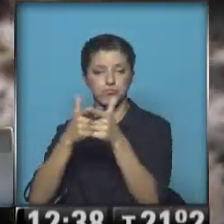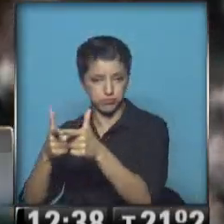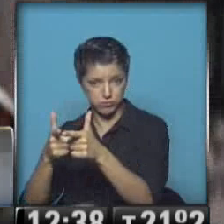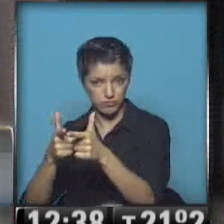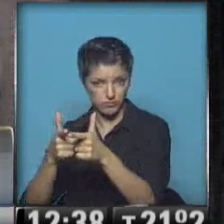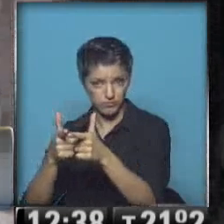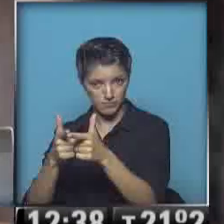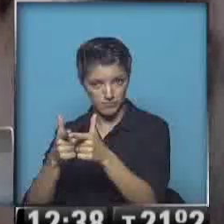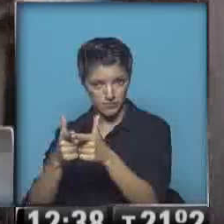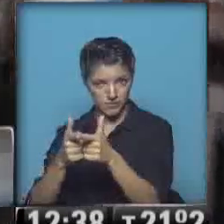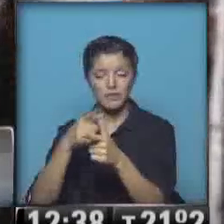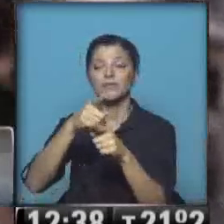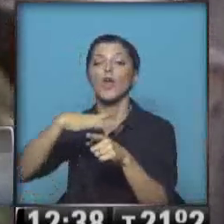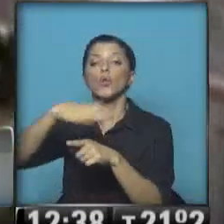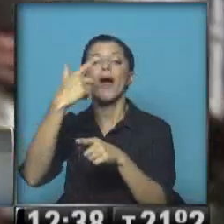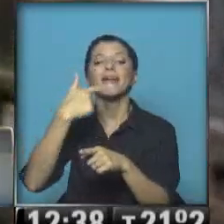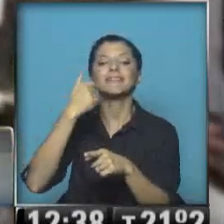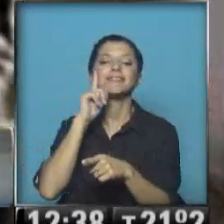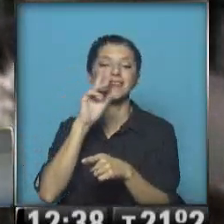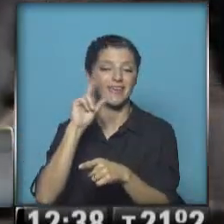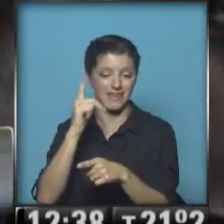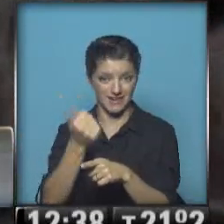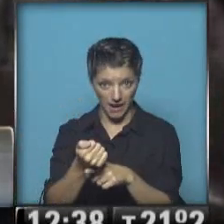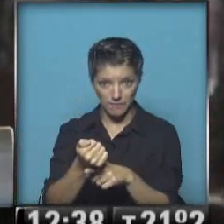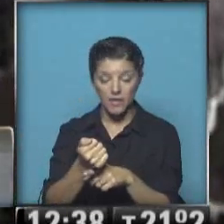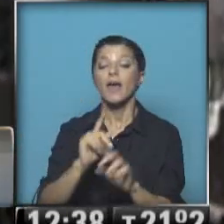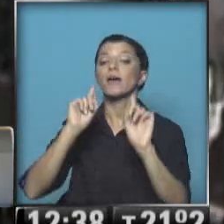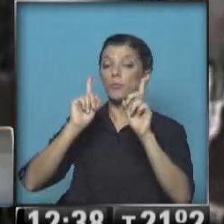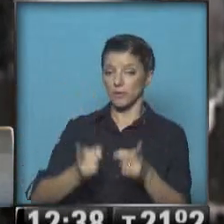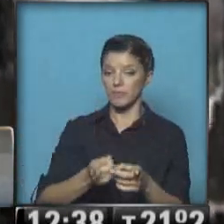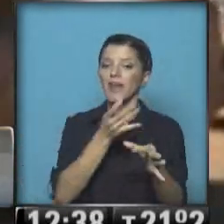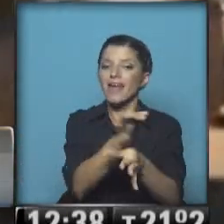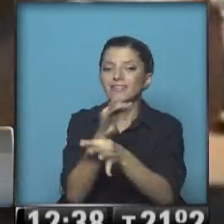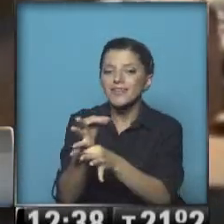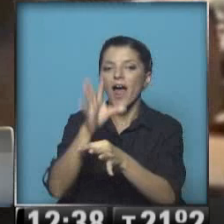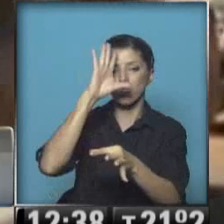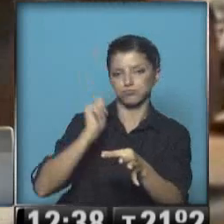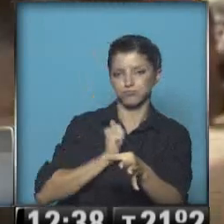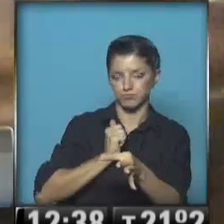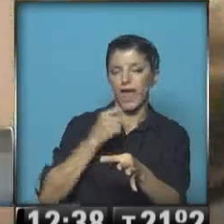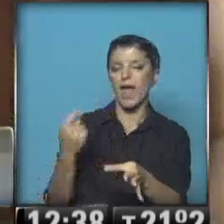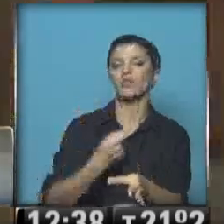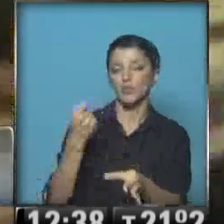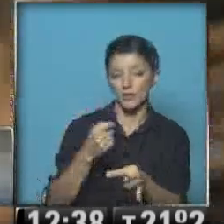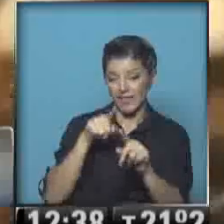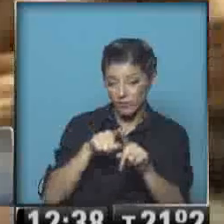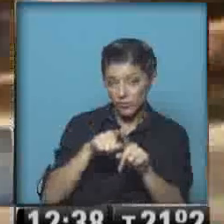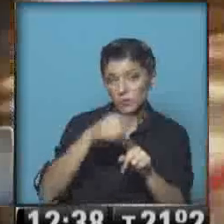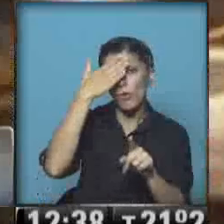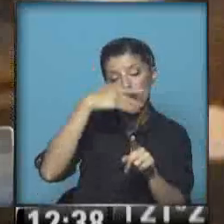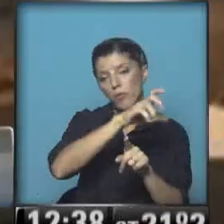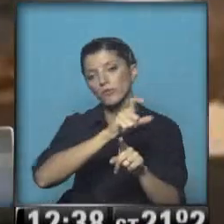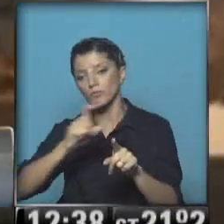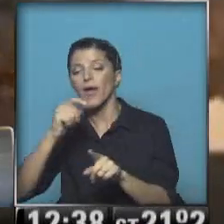por gadfi a territorio sirio desde bengasi así como el entrenamiento de combatientes en Turquía muchos de los cuales eran